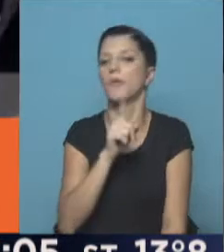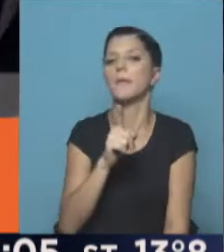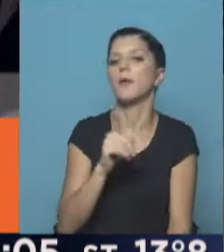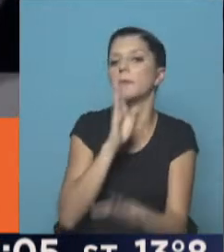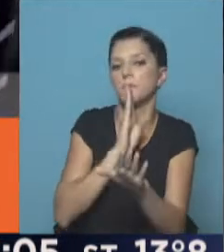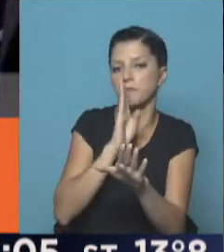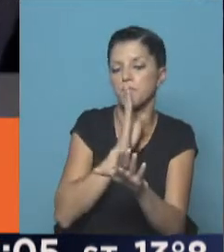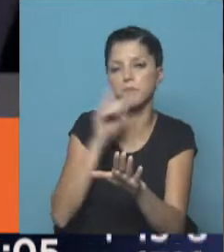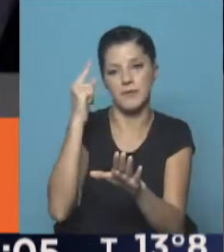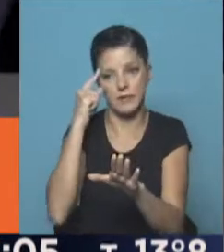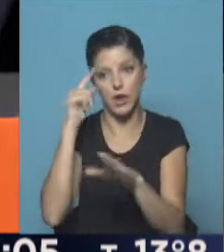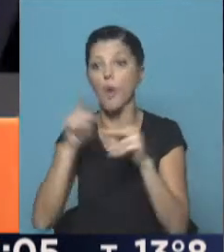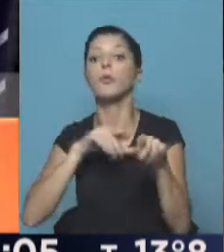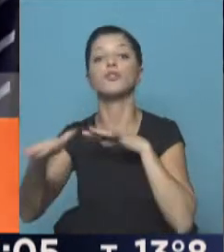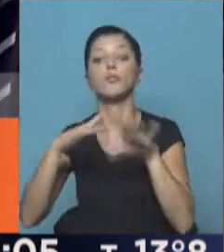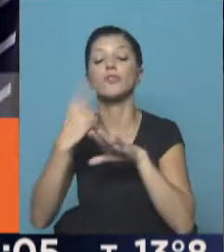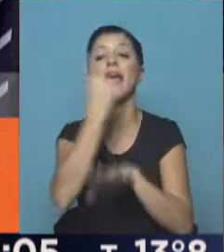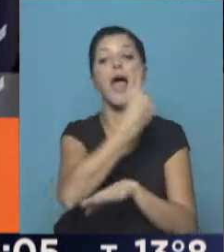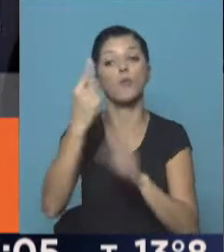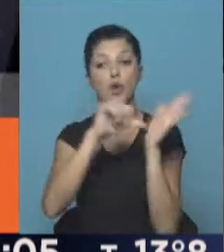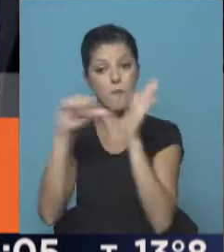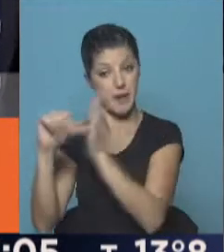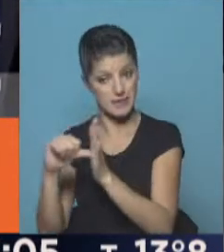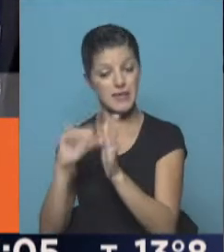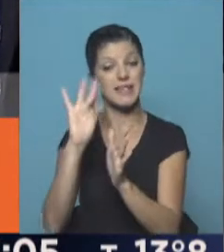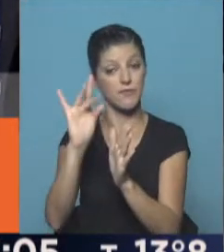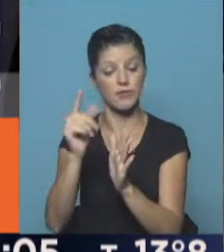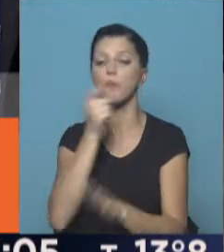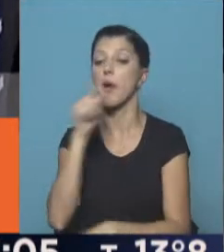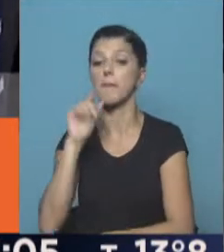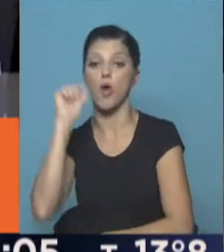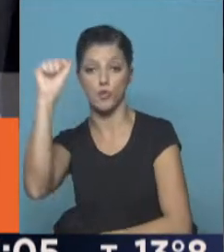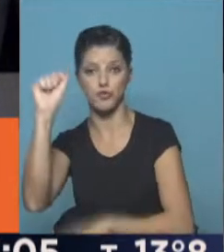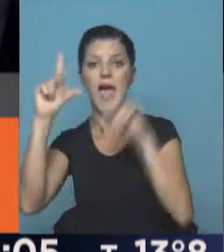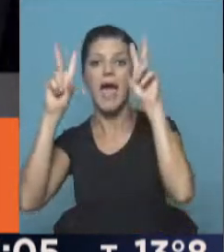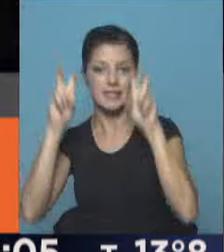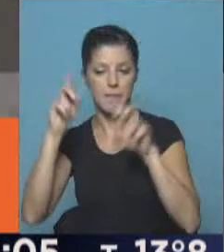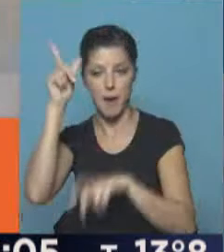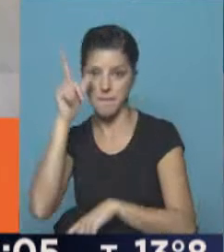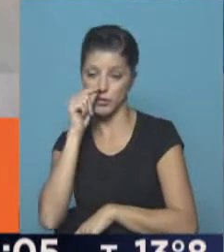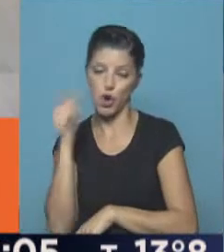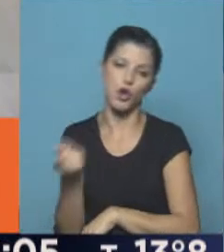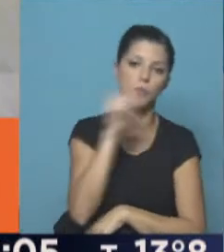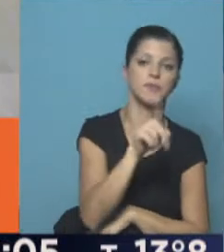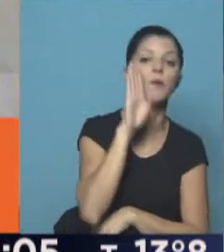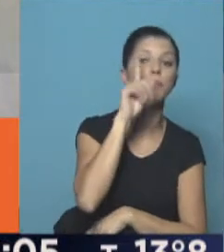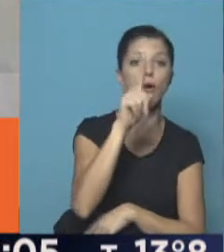mentalidad estadista, sino por situaciones domésticas muy complicadas, en el caso de Rusia por el tema del petróleo, en el caso de Trump por